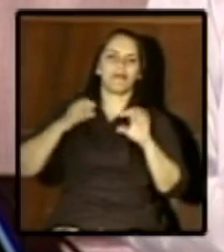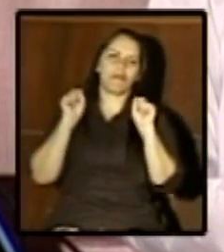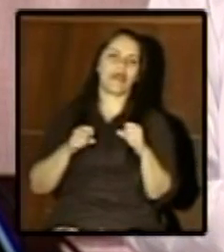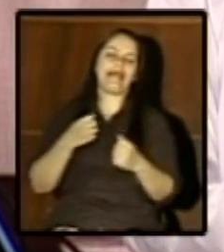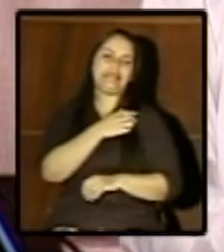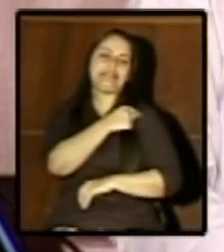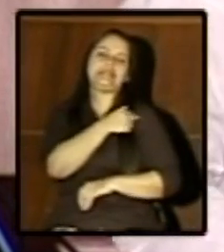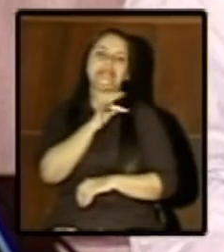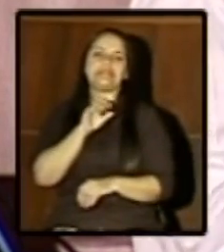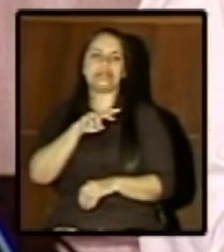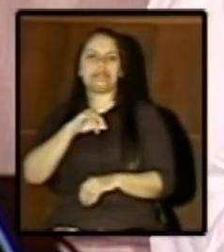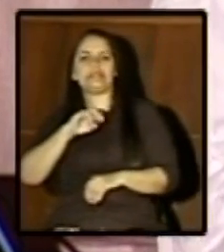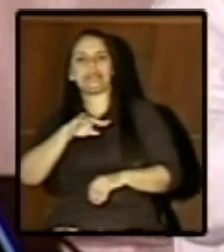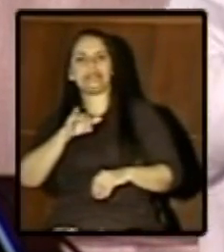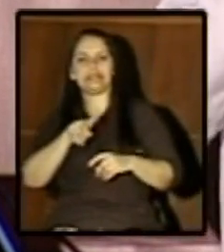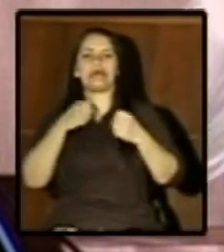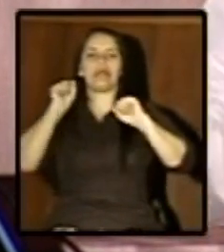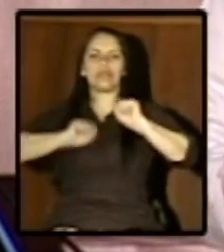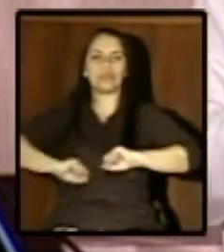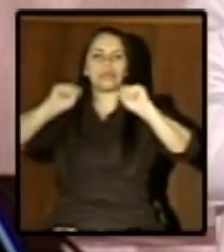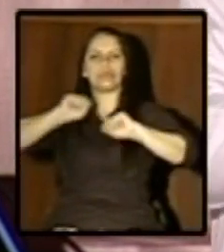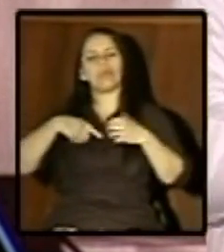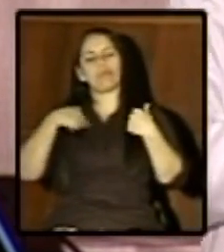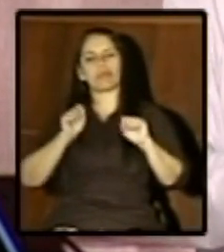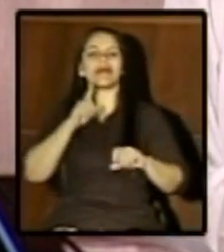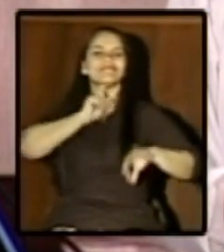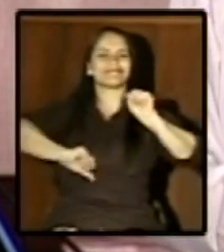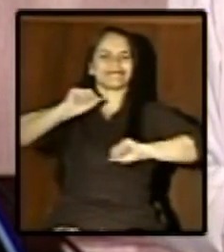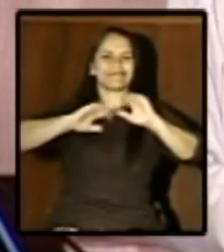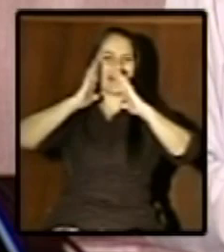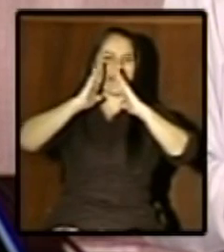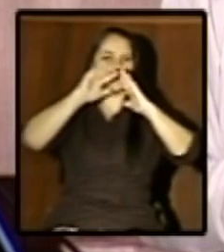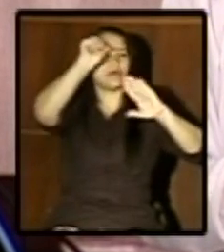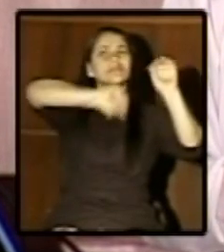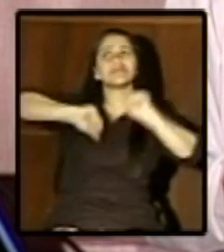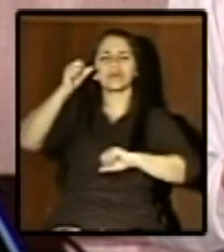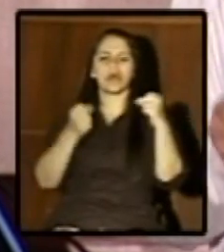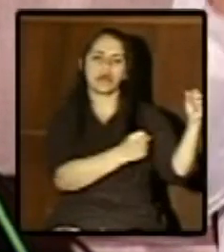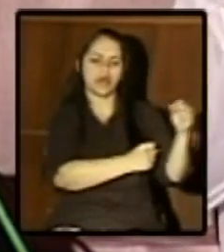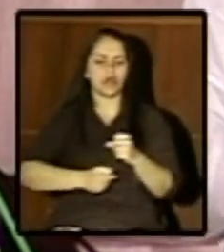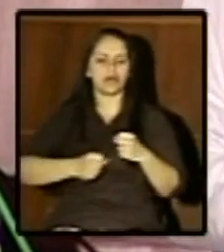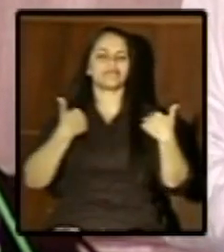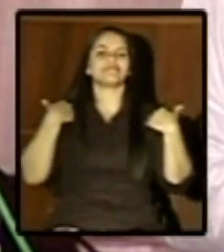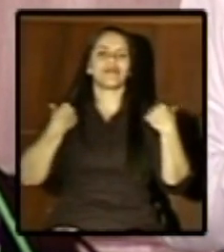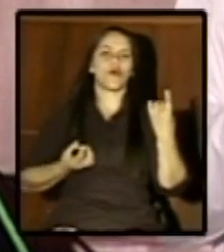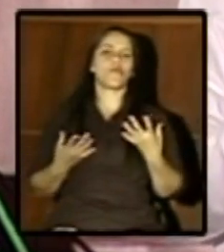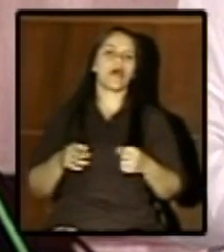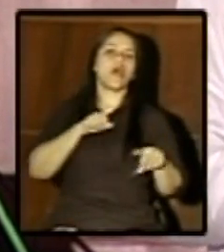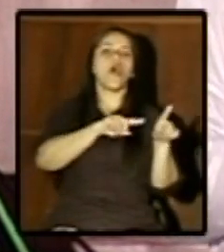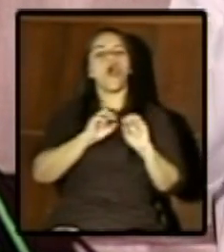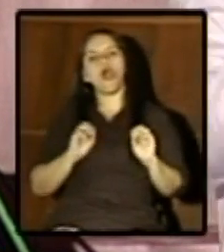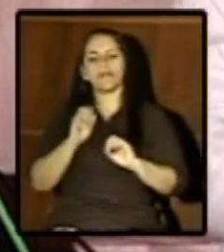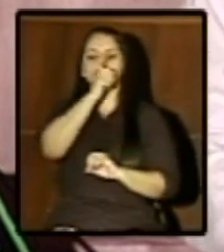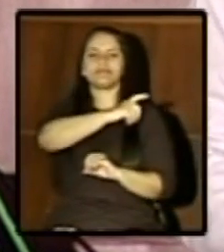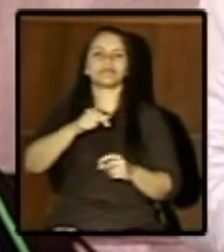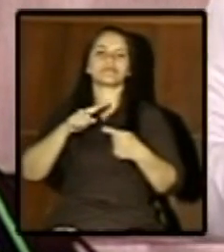labores domésticas, colgar ropa, lavar muros, hacer todas esas cosas me pueden generar una tendinitis del manguito rotador. También